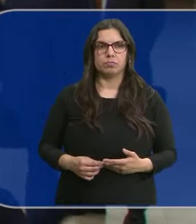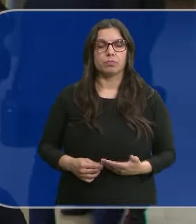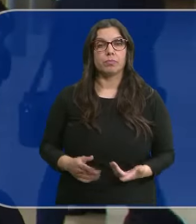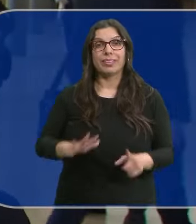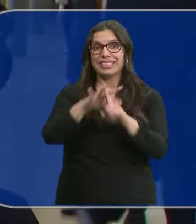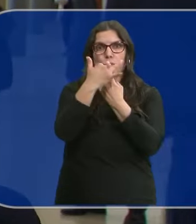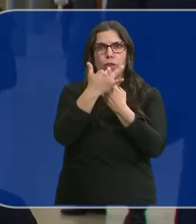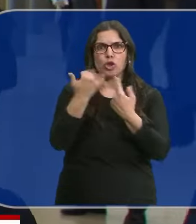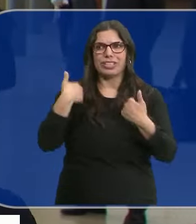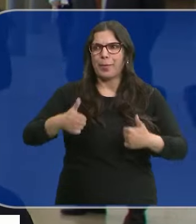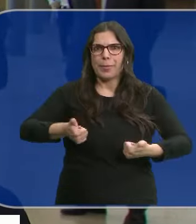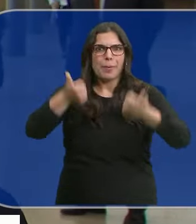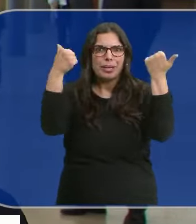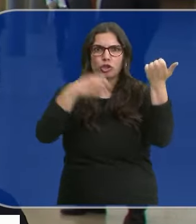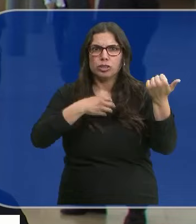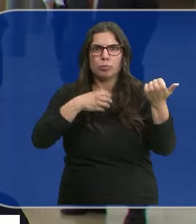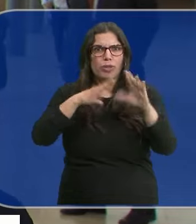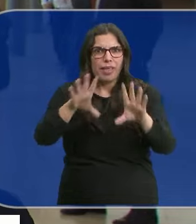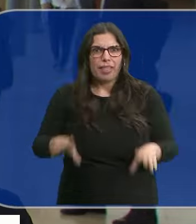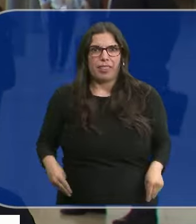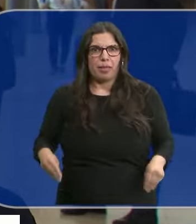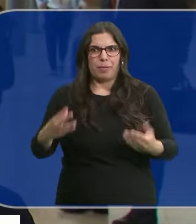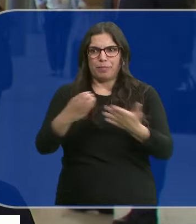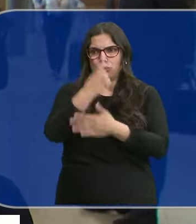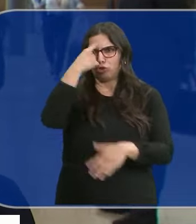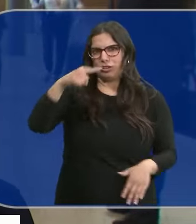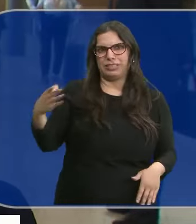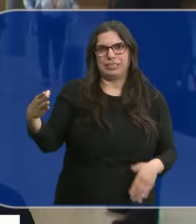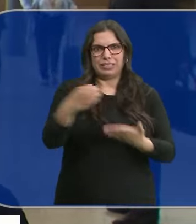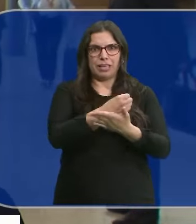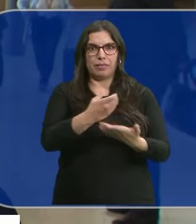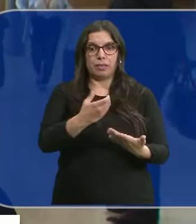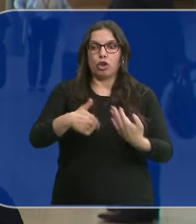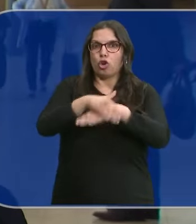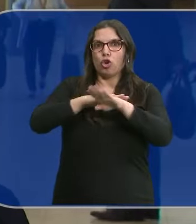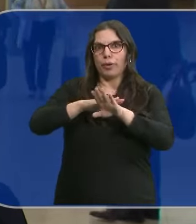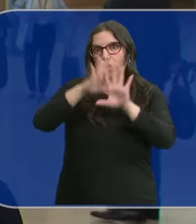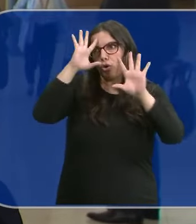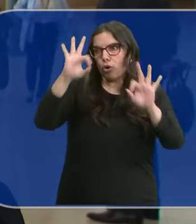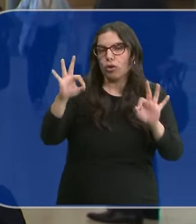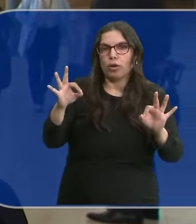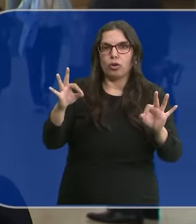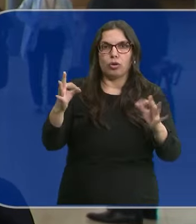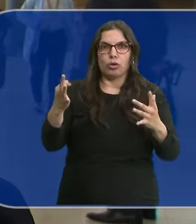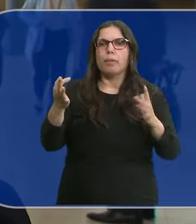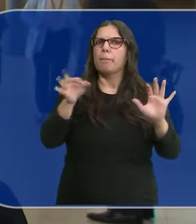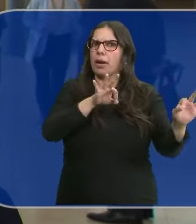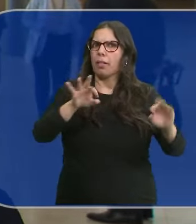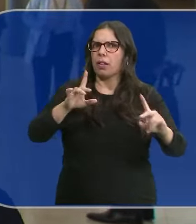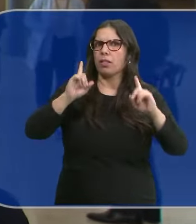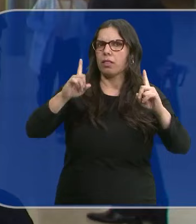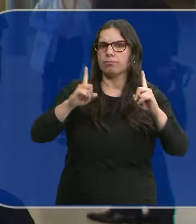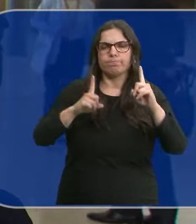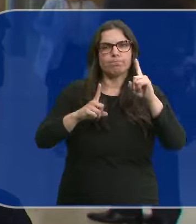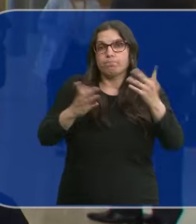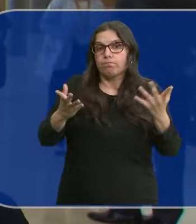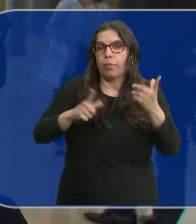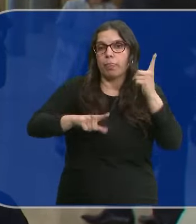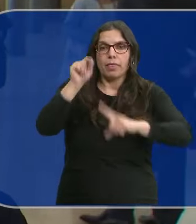la situación es ya inasumible, creo que todo el mundo es consciente, y el Gobierno evidentemente está preparado para tomar